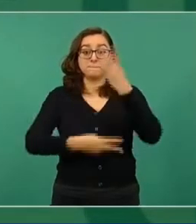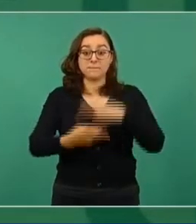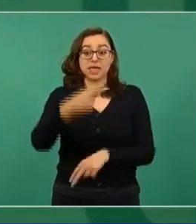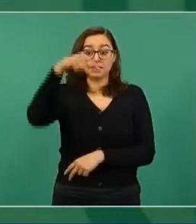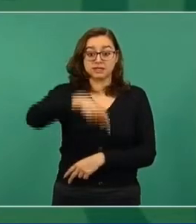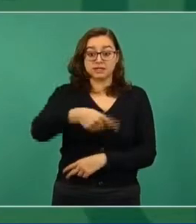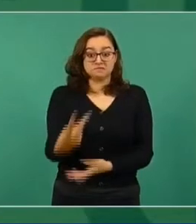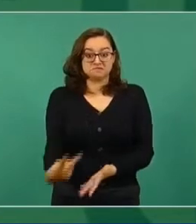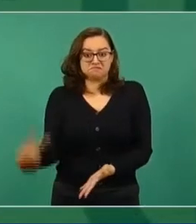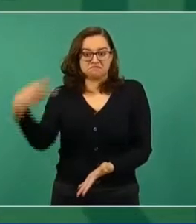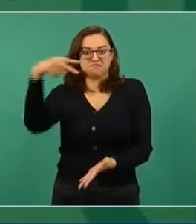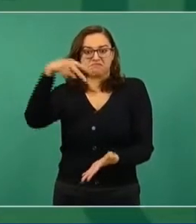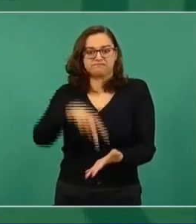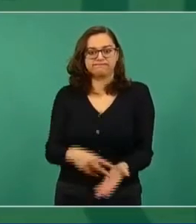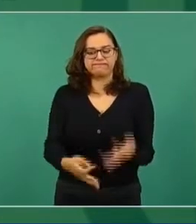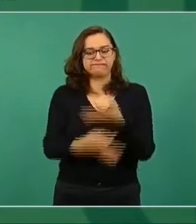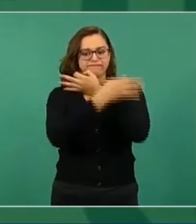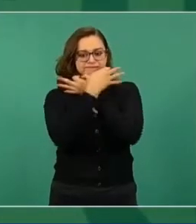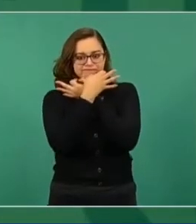aquí